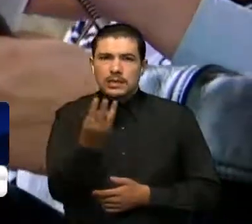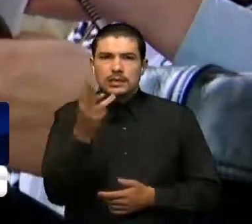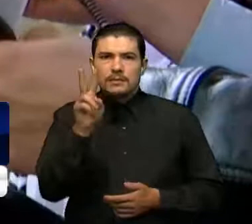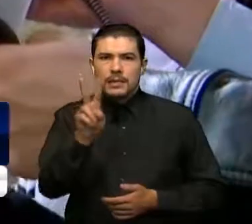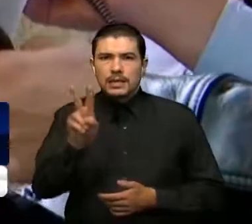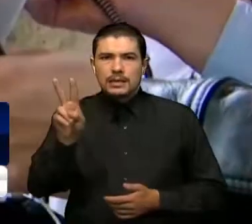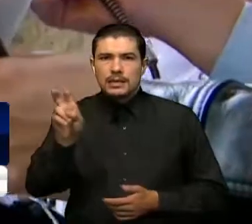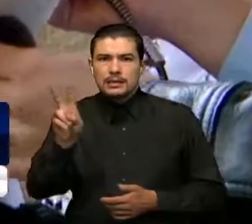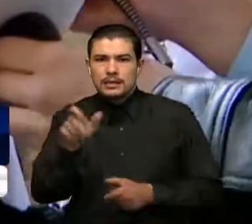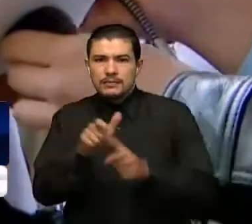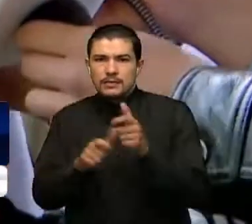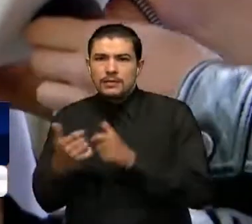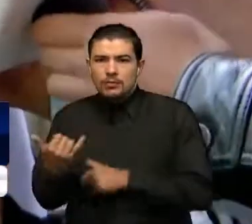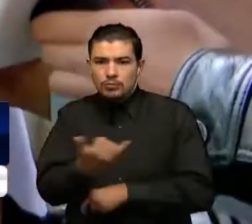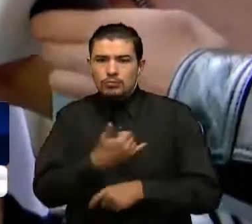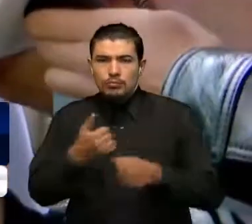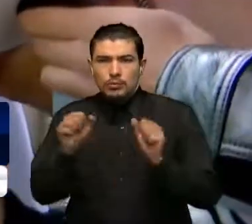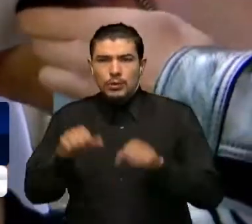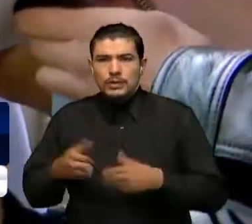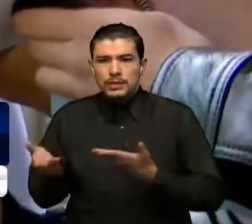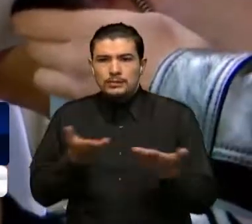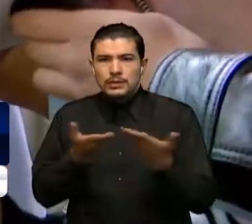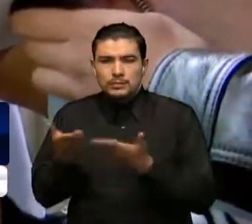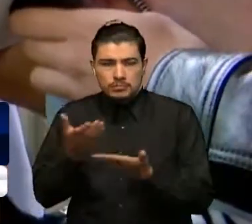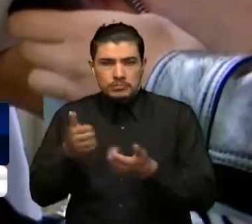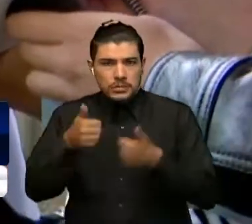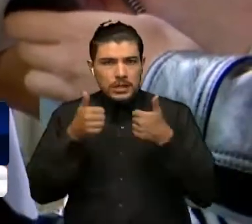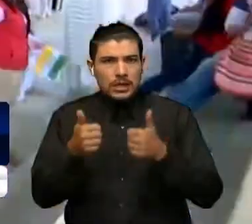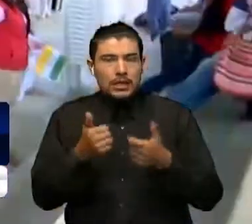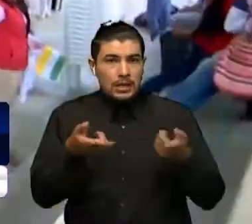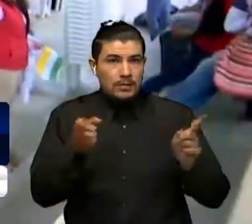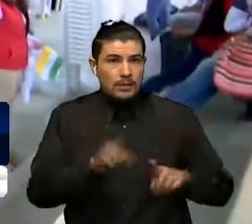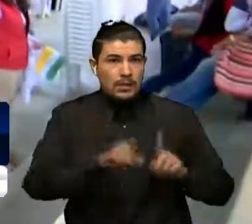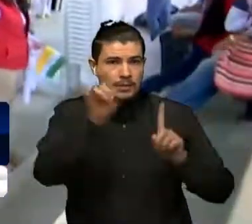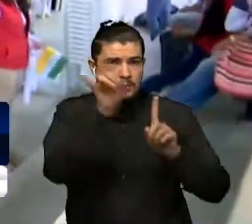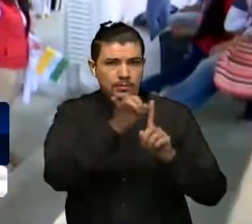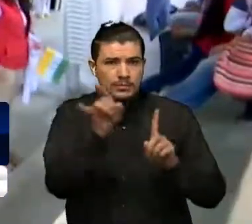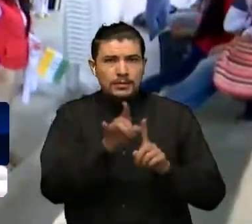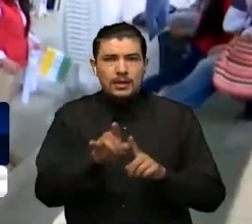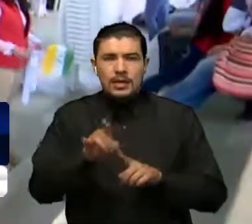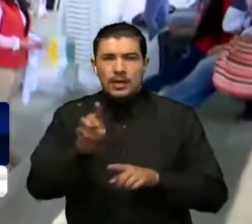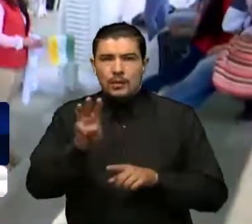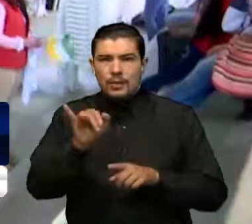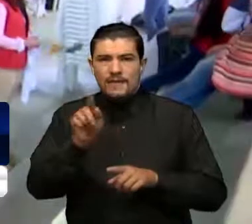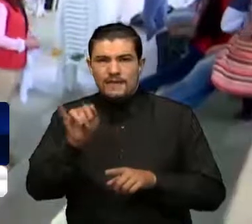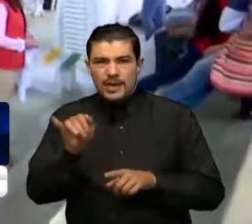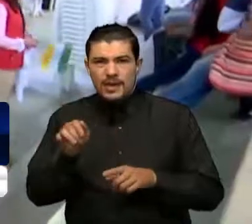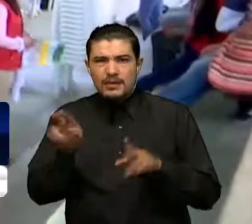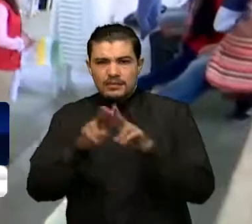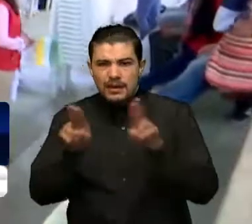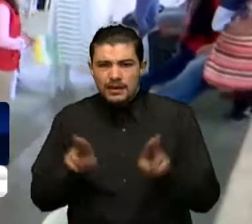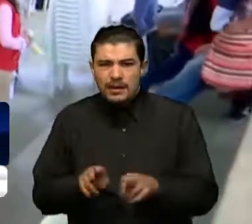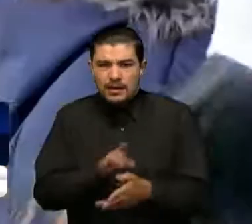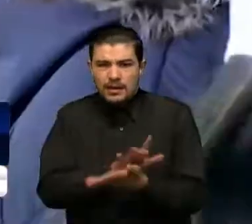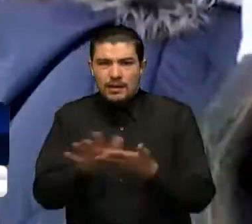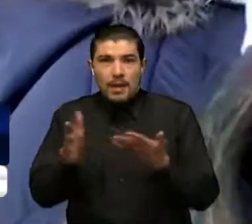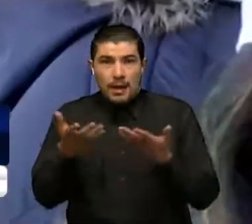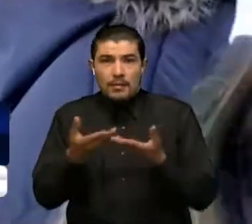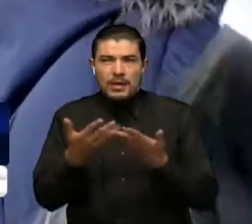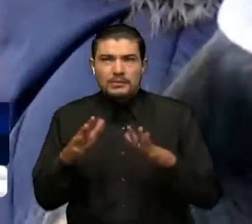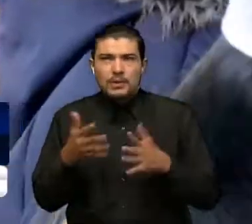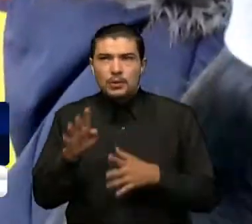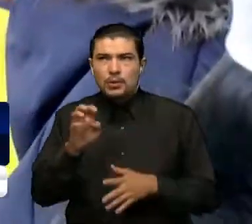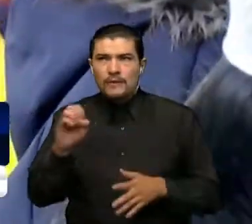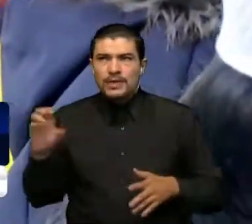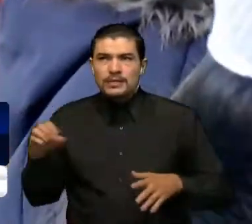327 usuarios. Avanzaremos en las zonas Wi-Fi y conectividad con una inversión cercana a los 900 millones de pesos. Se